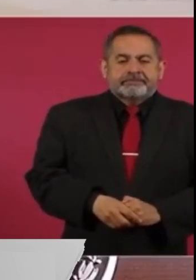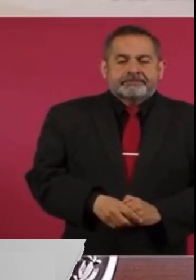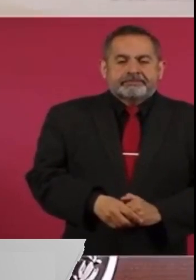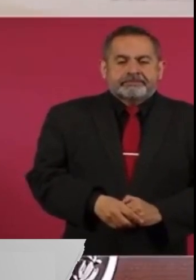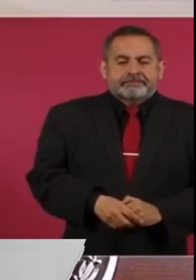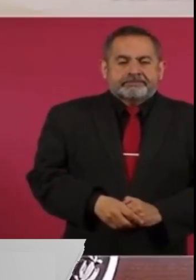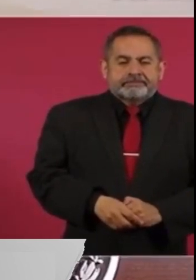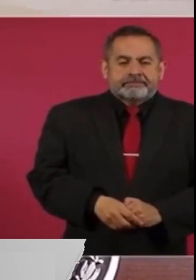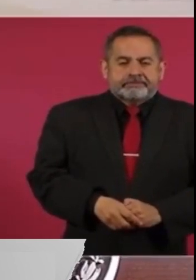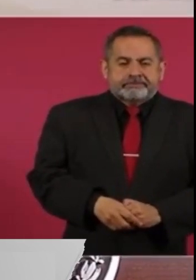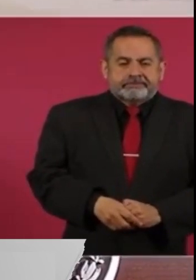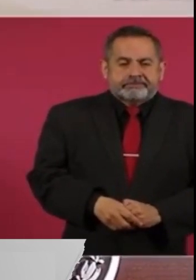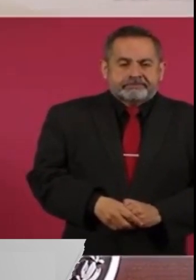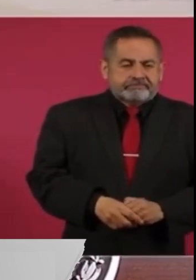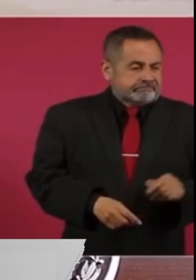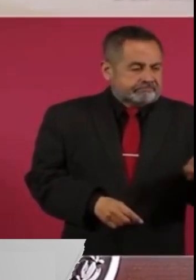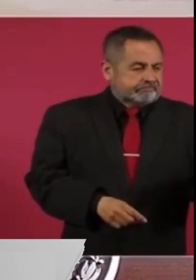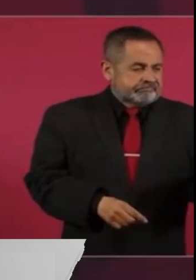no dejaba de ser